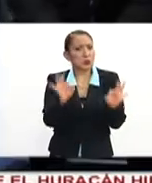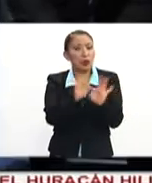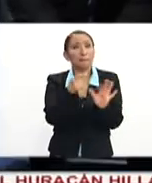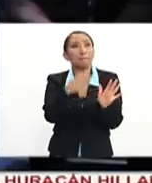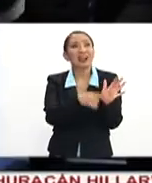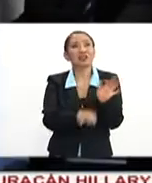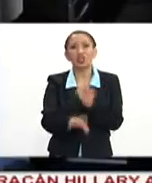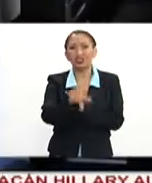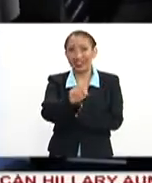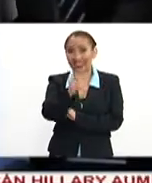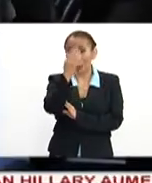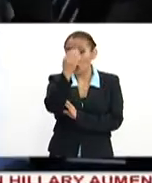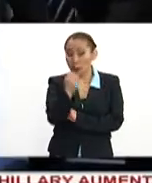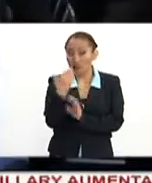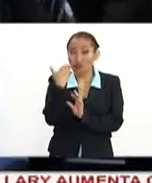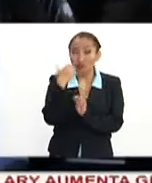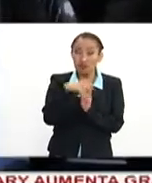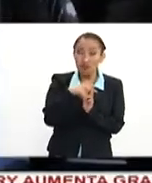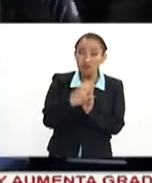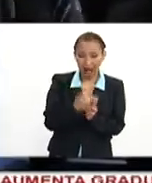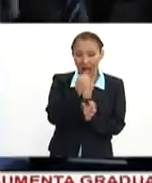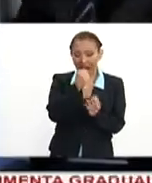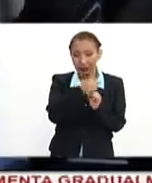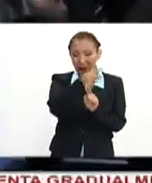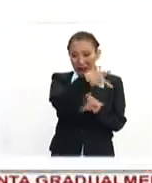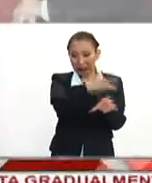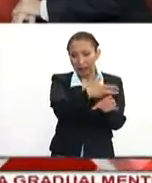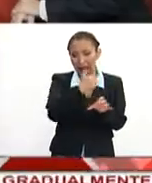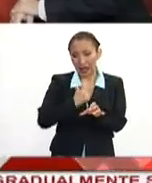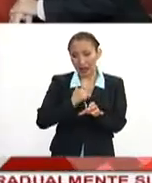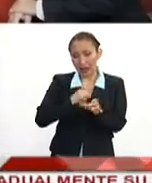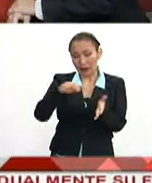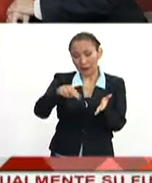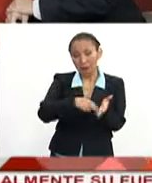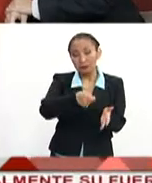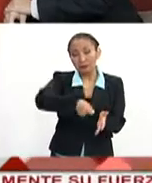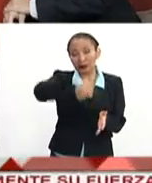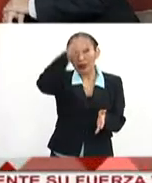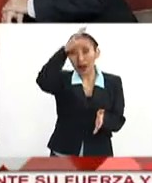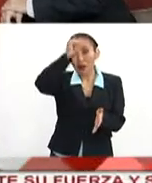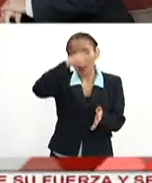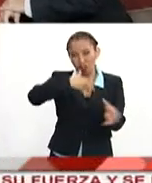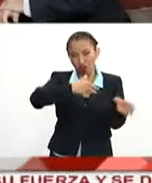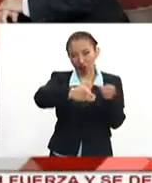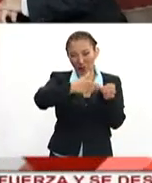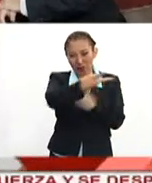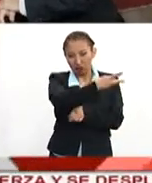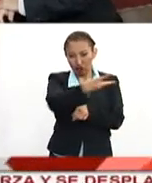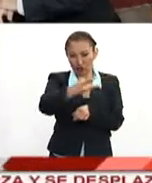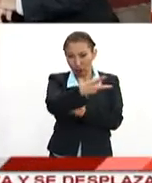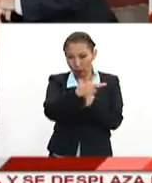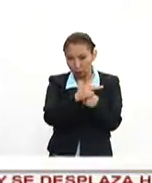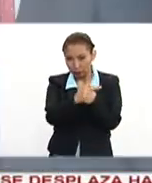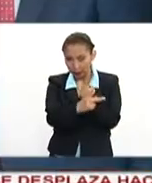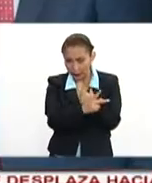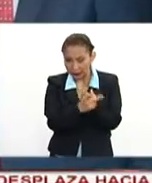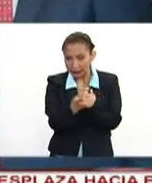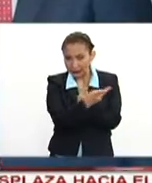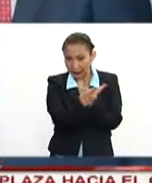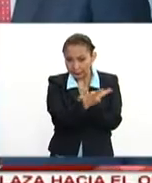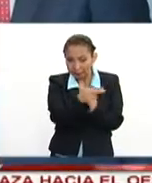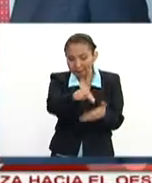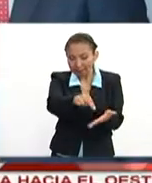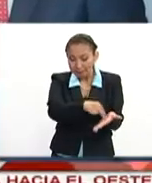de 1989, año en que Estados Unidos y Canadá firmaron su primer acuerdo comercial entre ambos